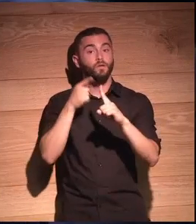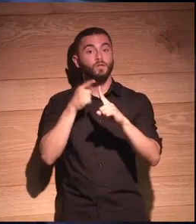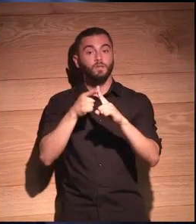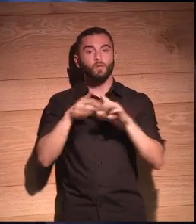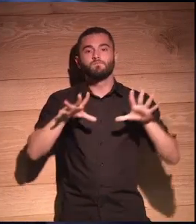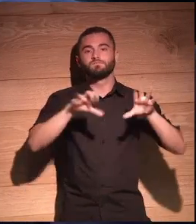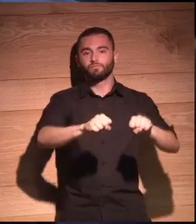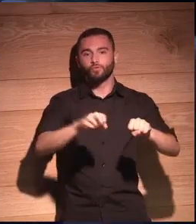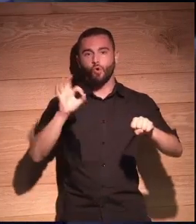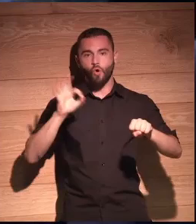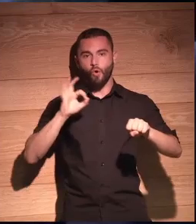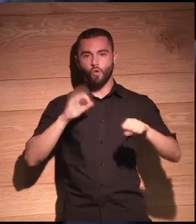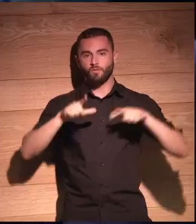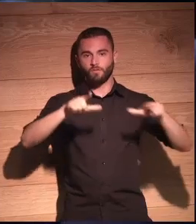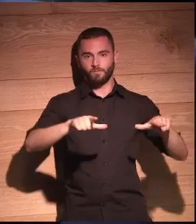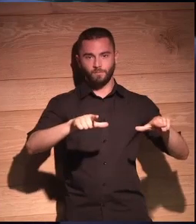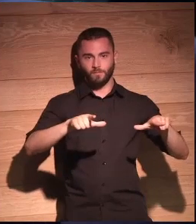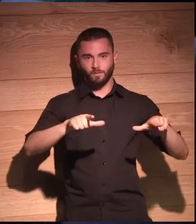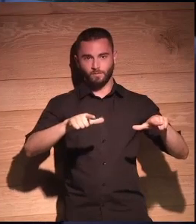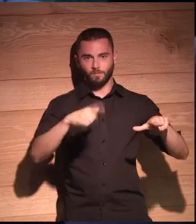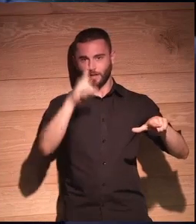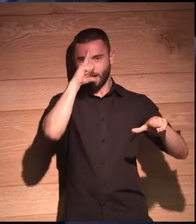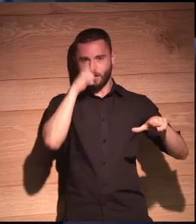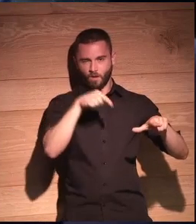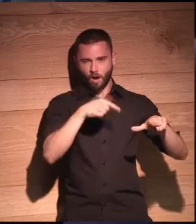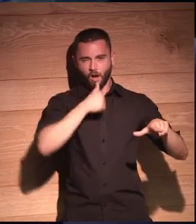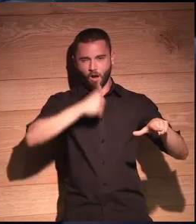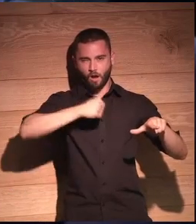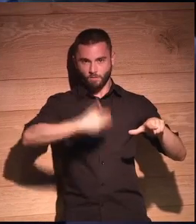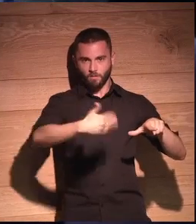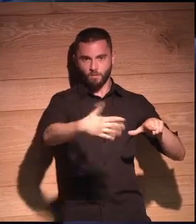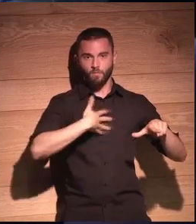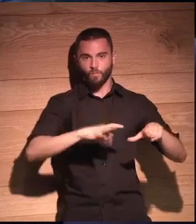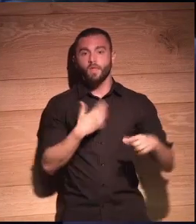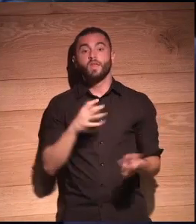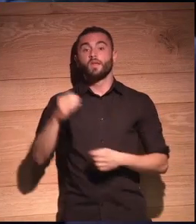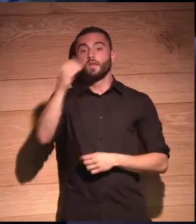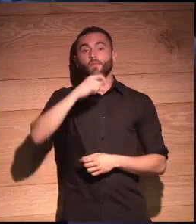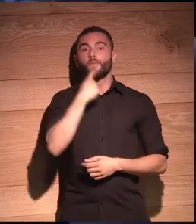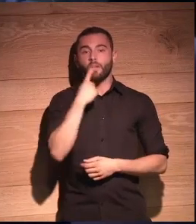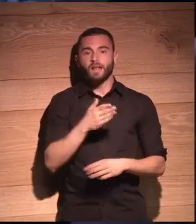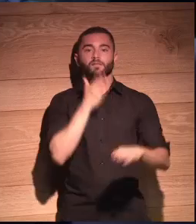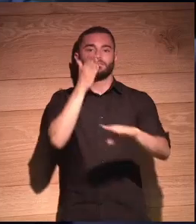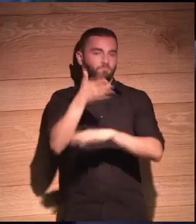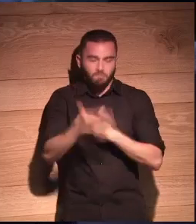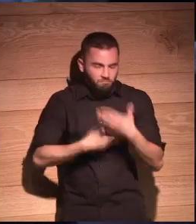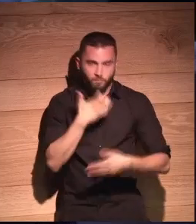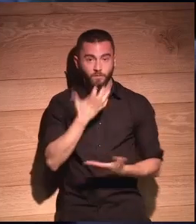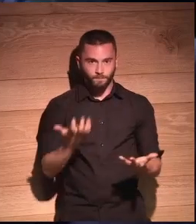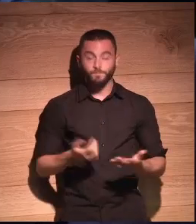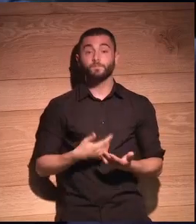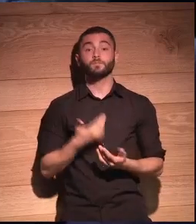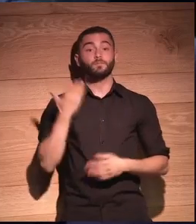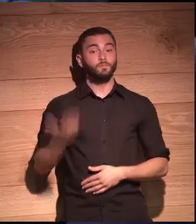una colonización o una habitación más permanente en la Luna y el llegar a Marte, por ejemplo, y así. Sin embargo, lo